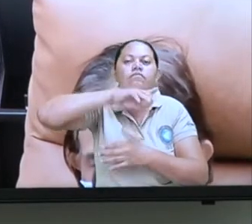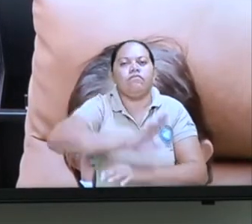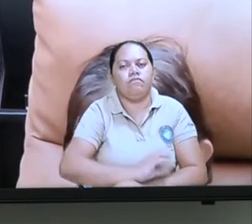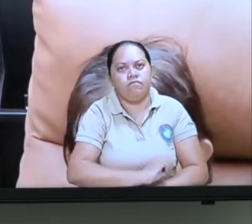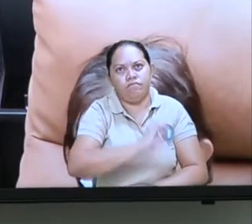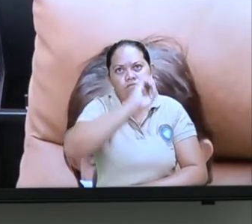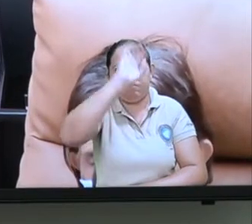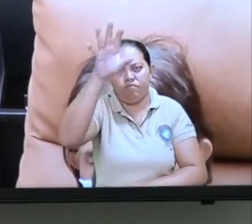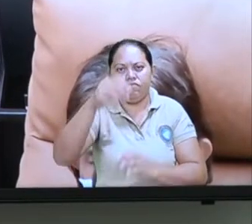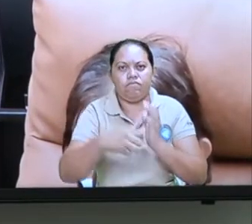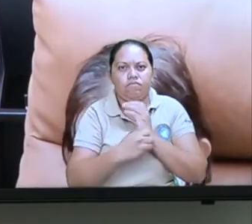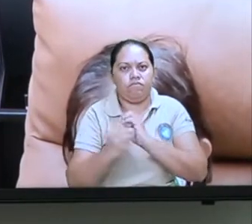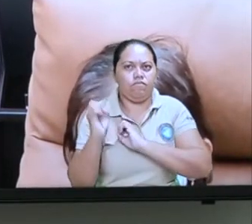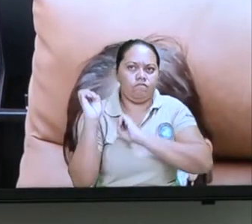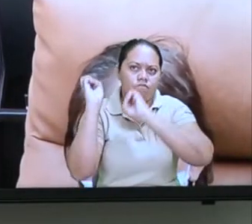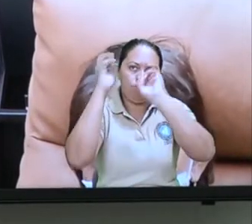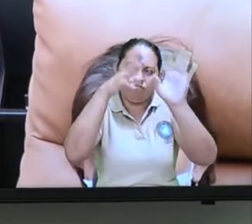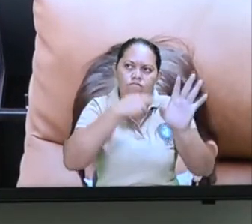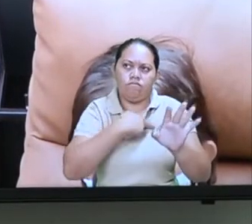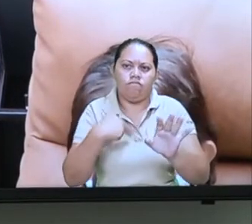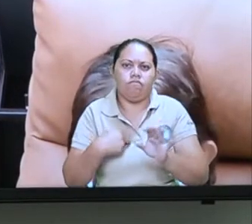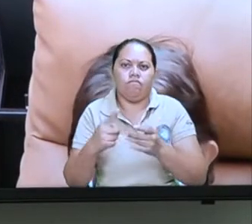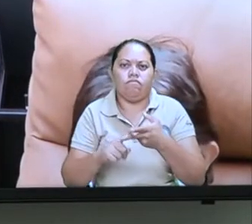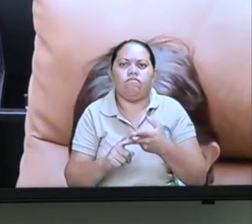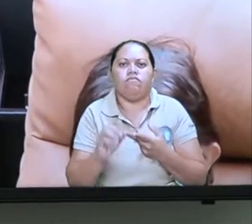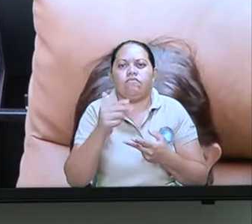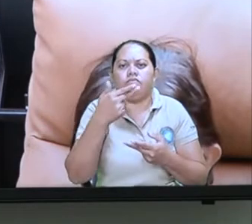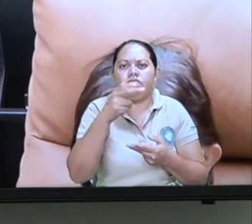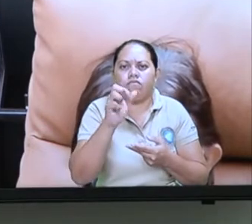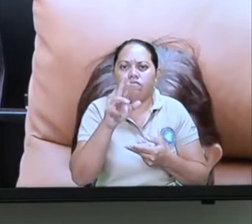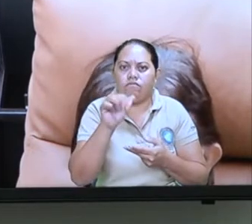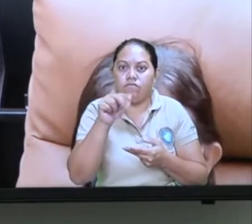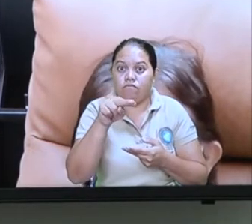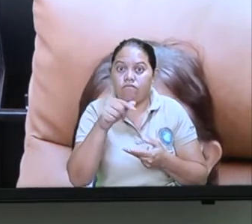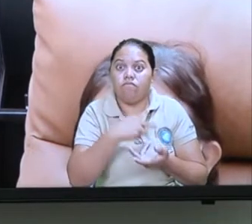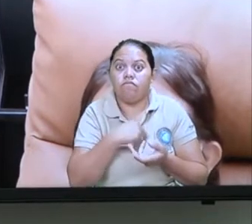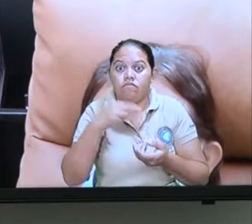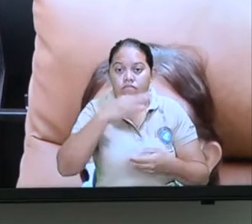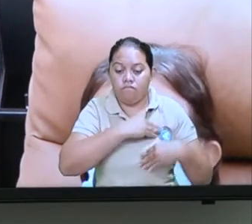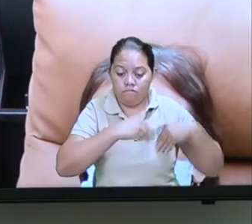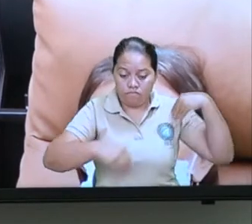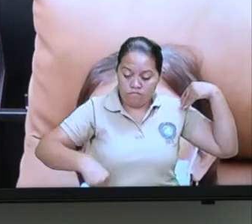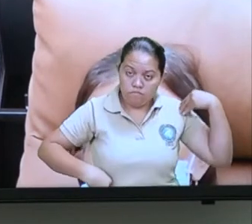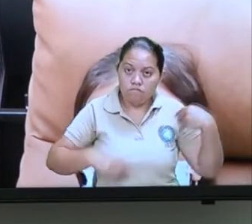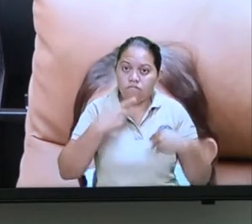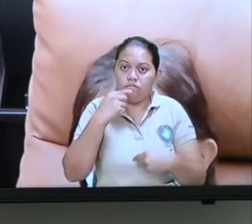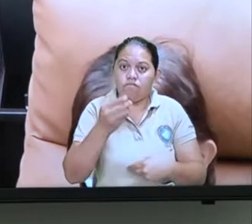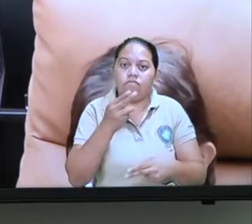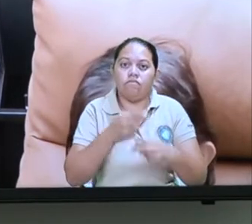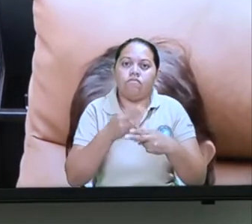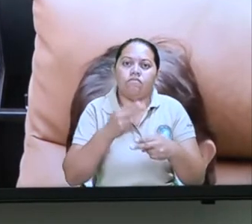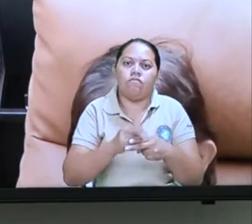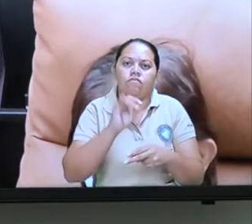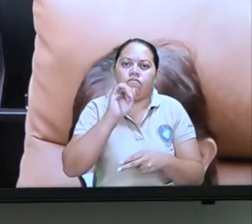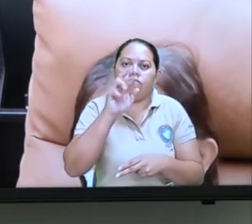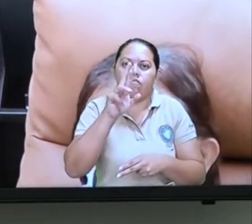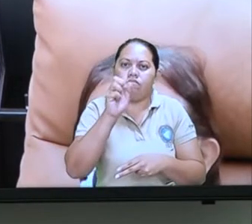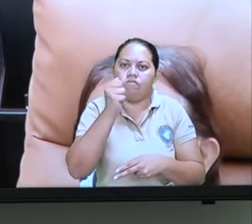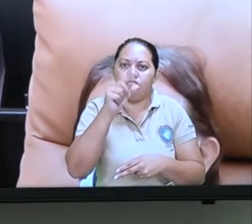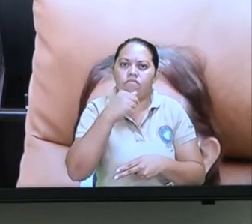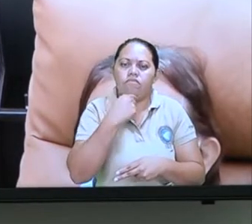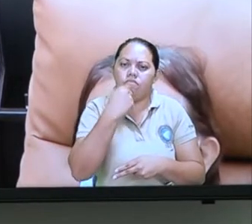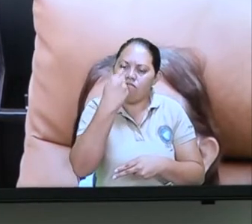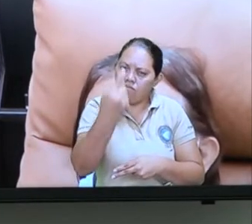Recientemente, el vicepresidente de Agricultura y Ganadería, el compañero Isidro Rivera,